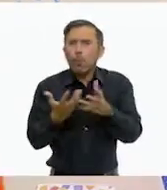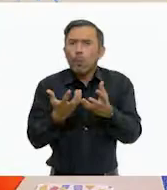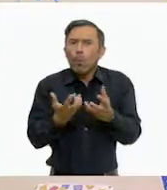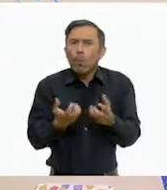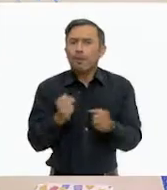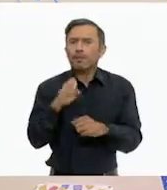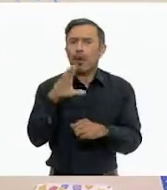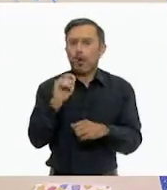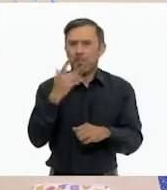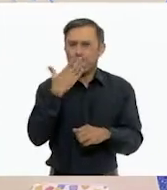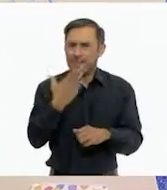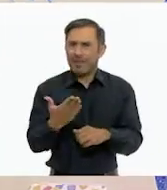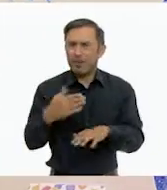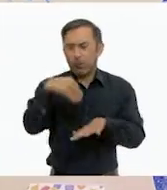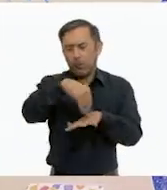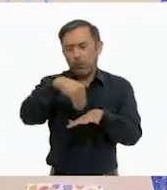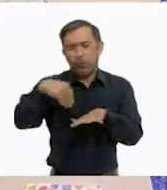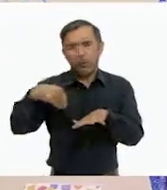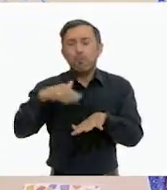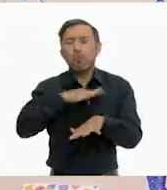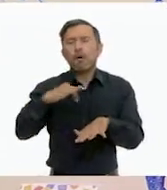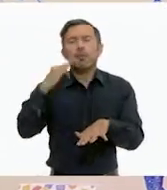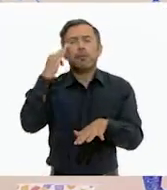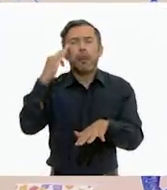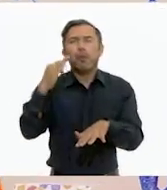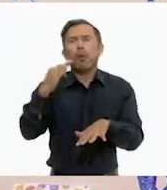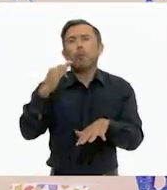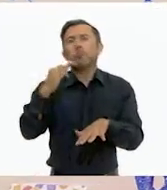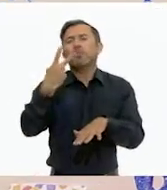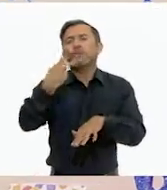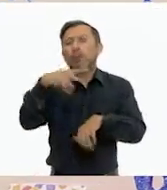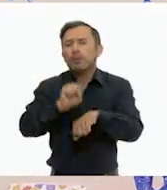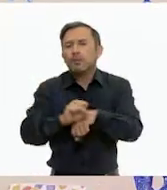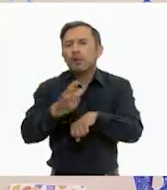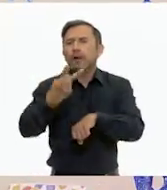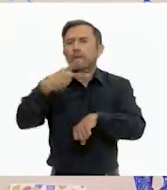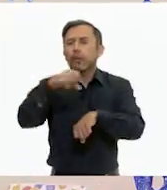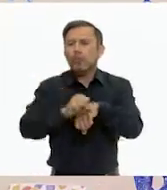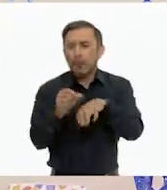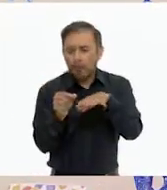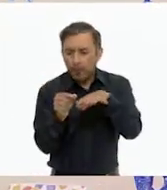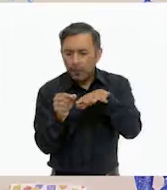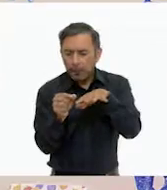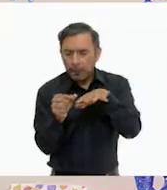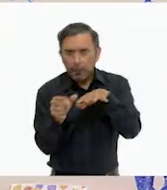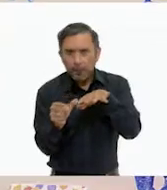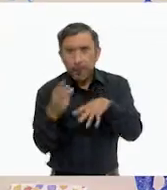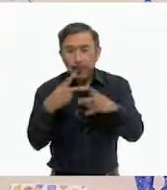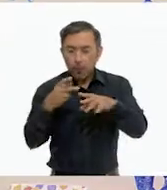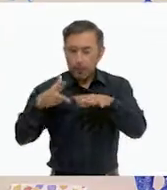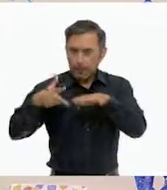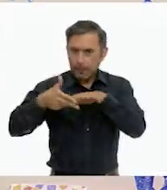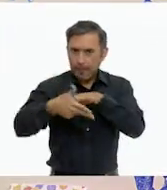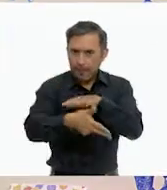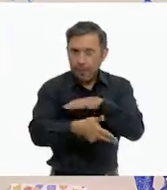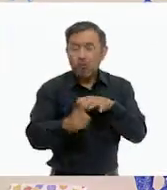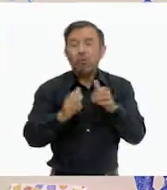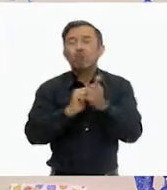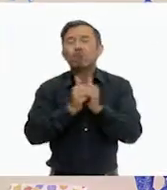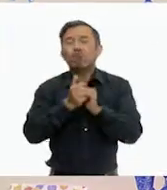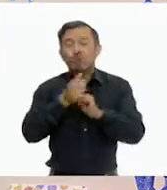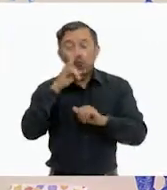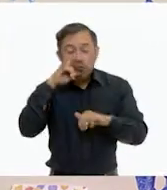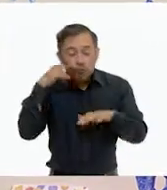uñas aproximadamente cada 2 semanas para que en ellas no se alojen hongos o